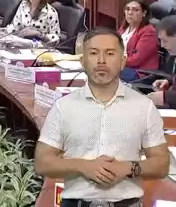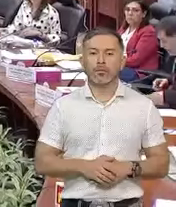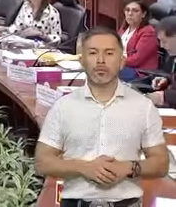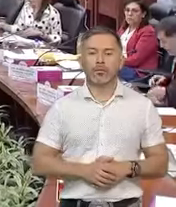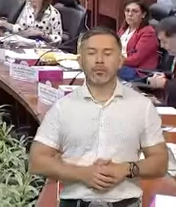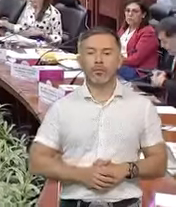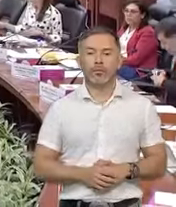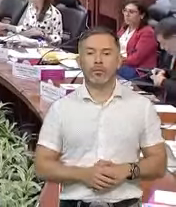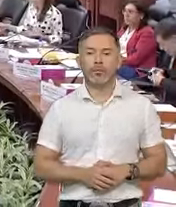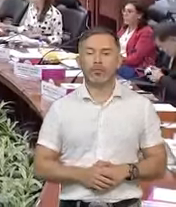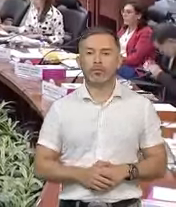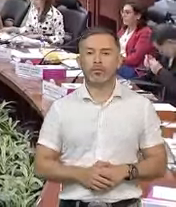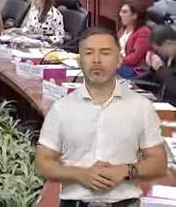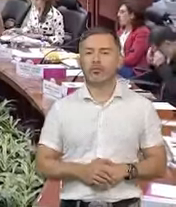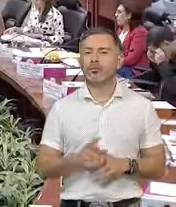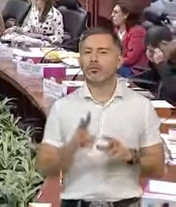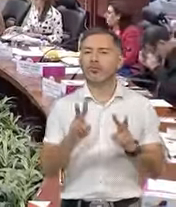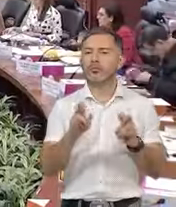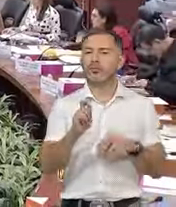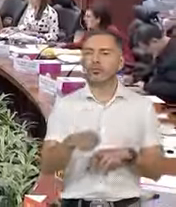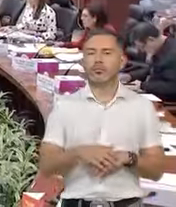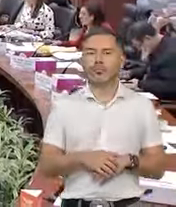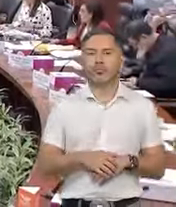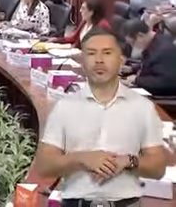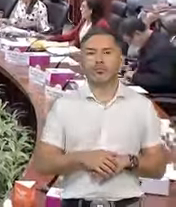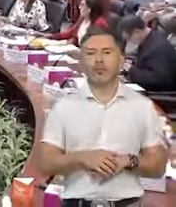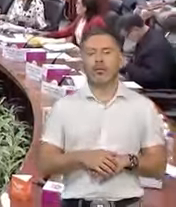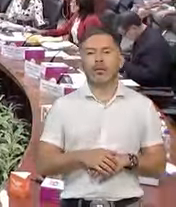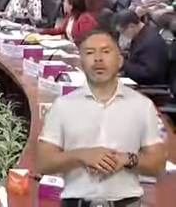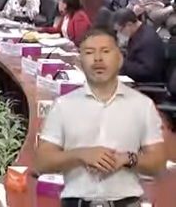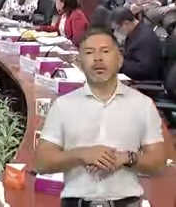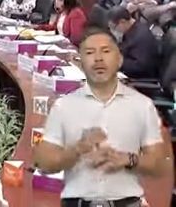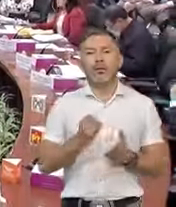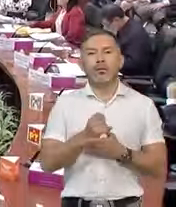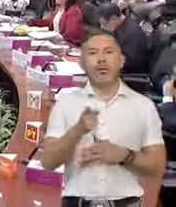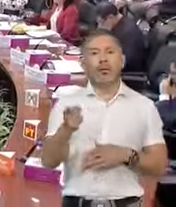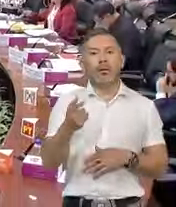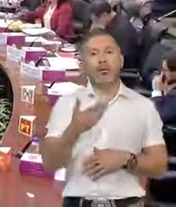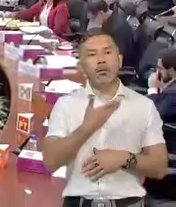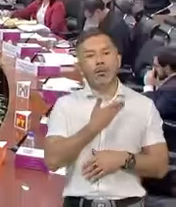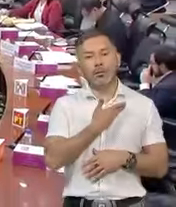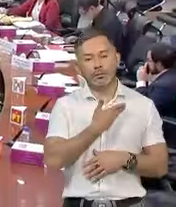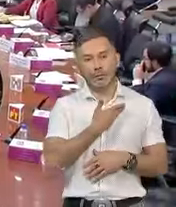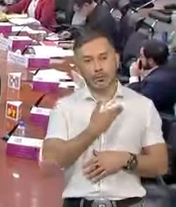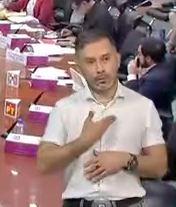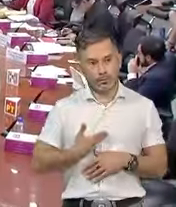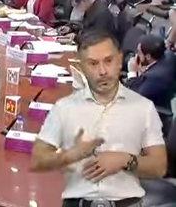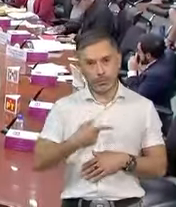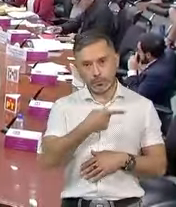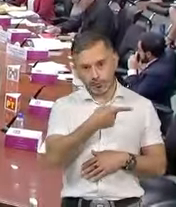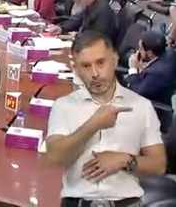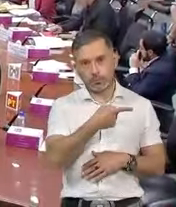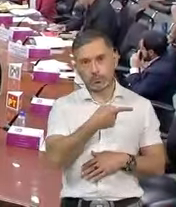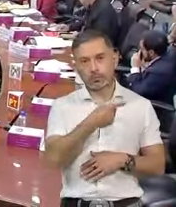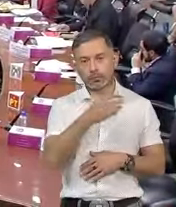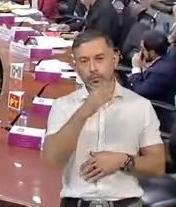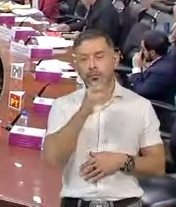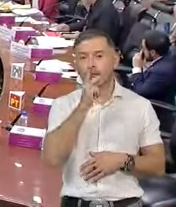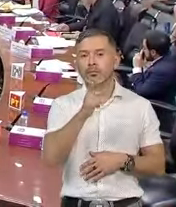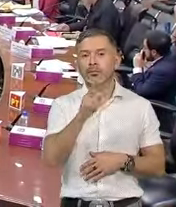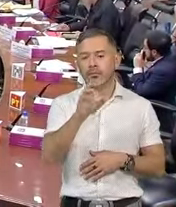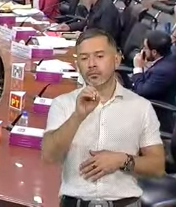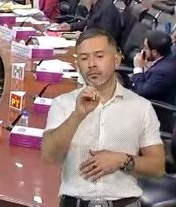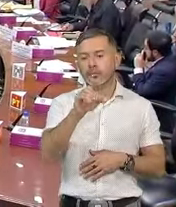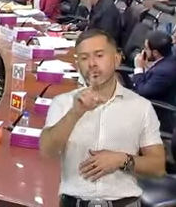punto que es el determinación de que el compañero presidente no pueda usar la palabra oligarquía